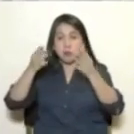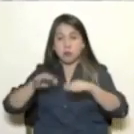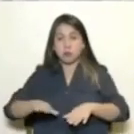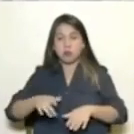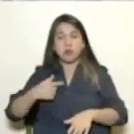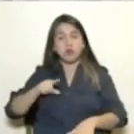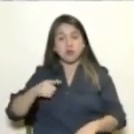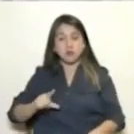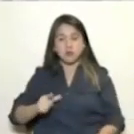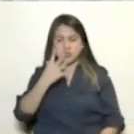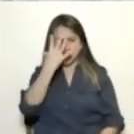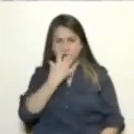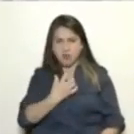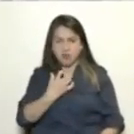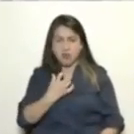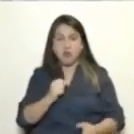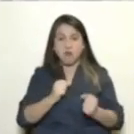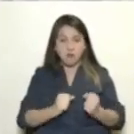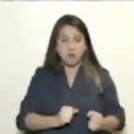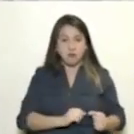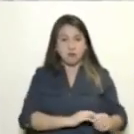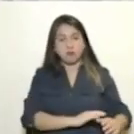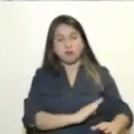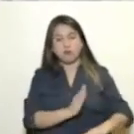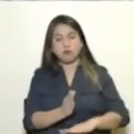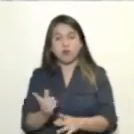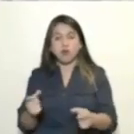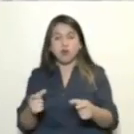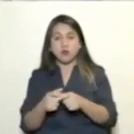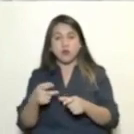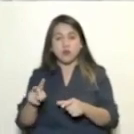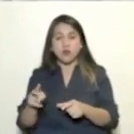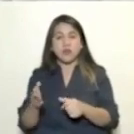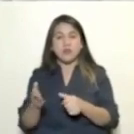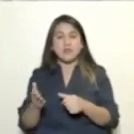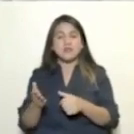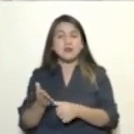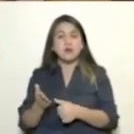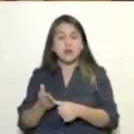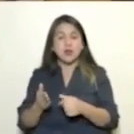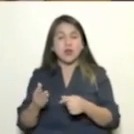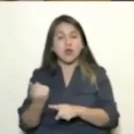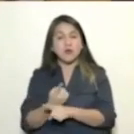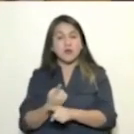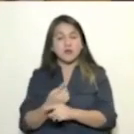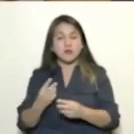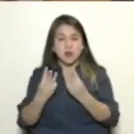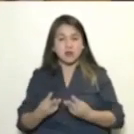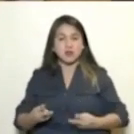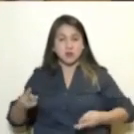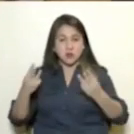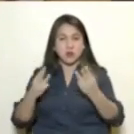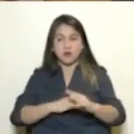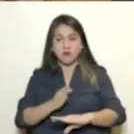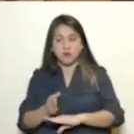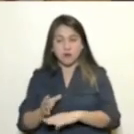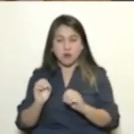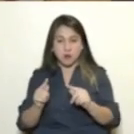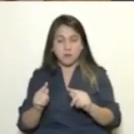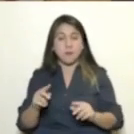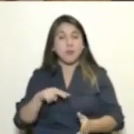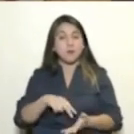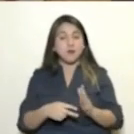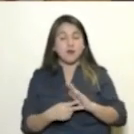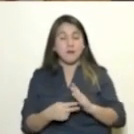enojó. ¿Subimos a dónde ir? Fuimos todos al Consejo de Seguridad a discutir en Naciones Unidas. Ahí se discute eso. Después vino la